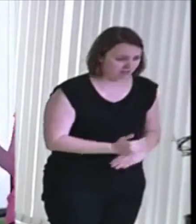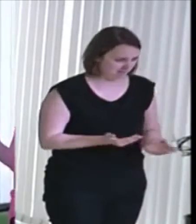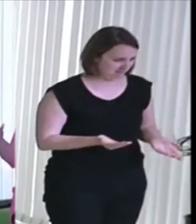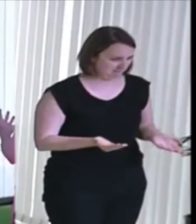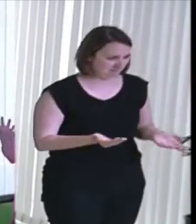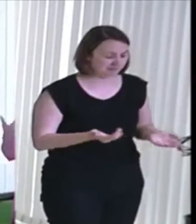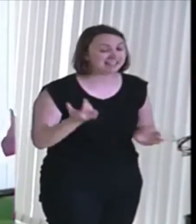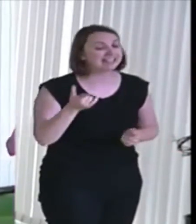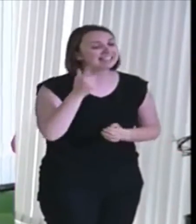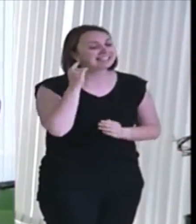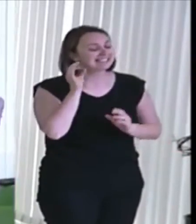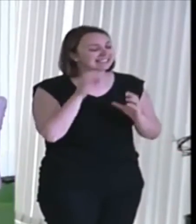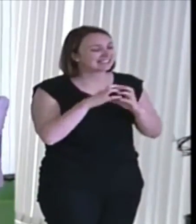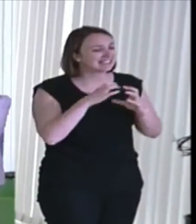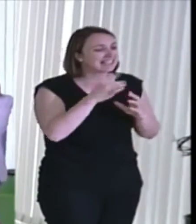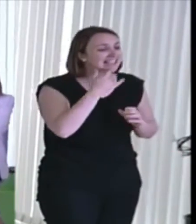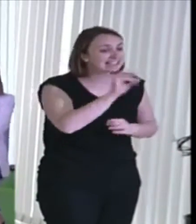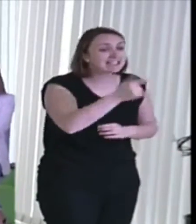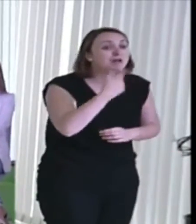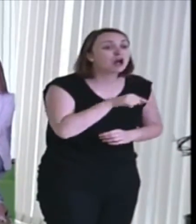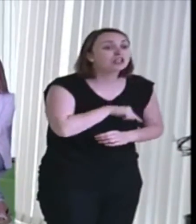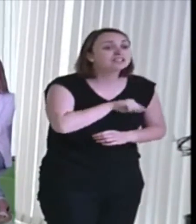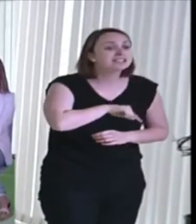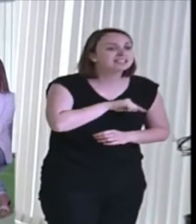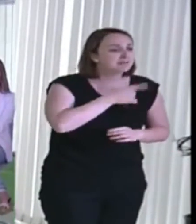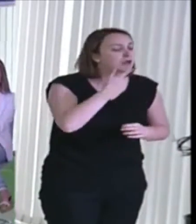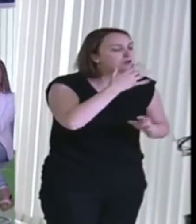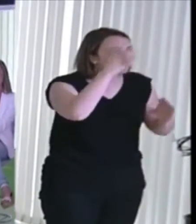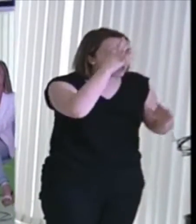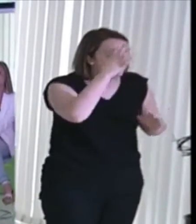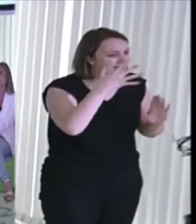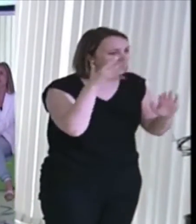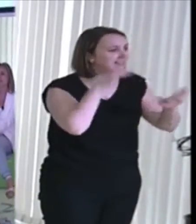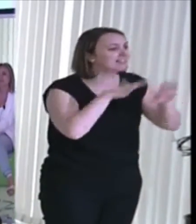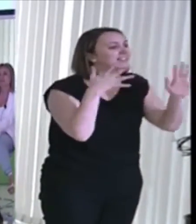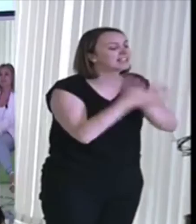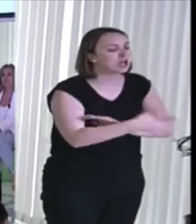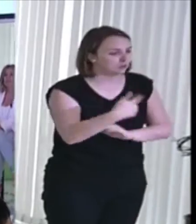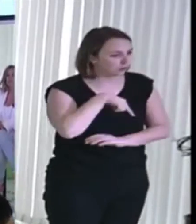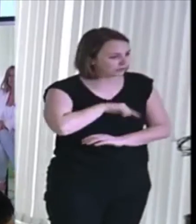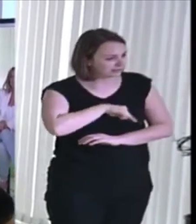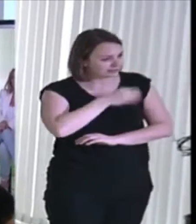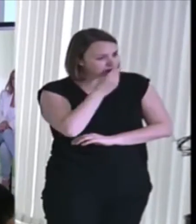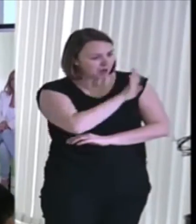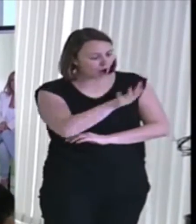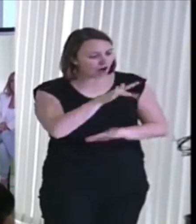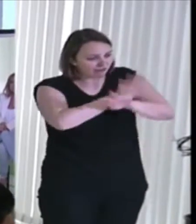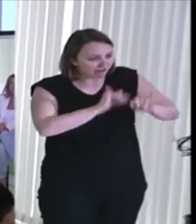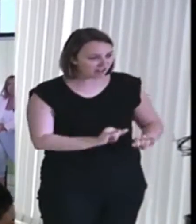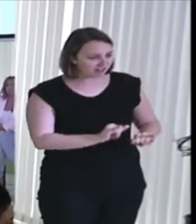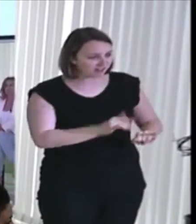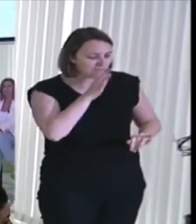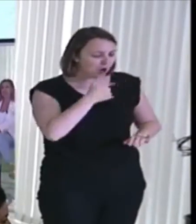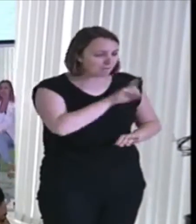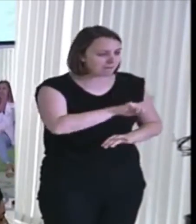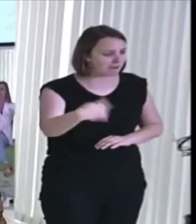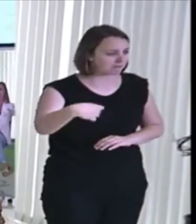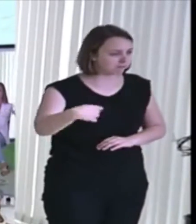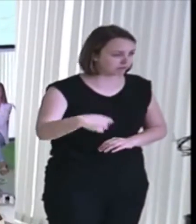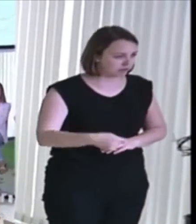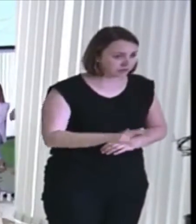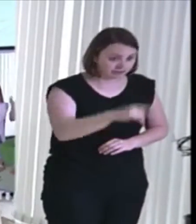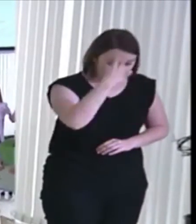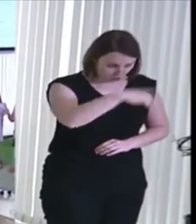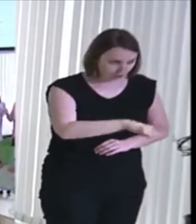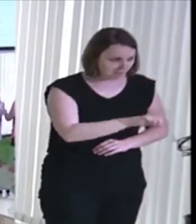te implica que te vayas a sentir mejor aunque tengas un pagador fijo. ¿Quién te dice que vas a ser más feliz? Porque efectivamente tener un sueldo todos los